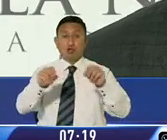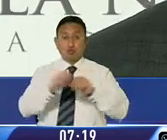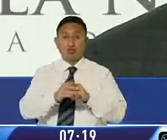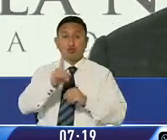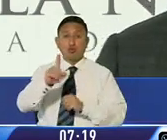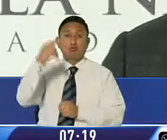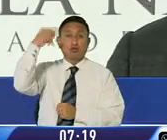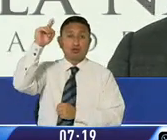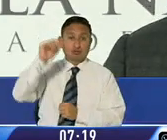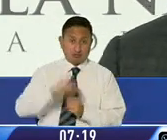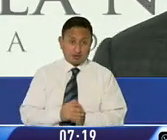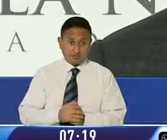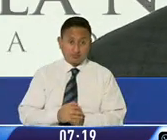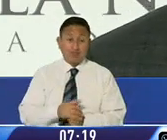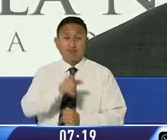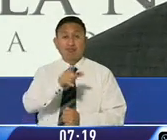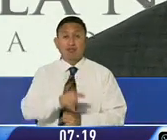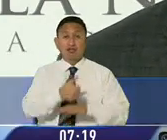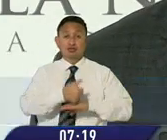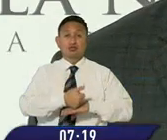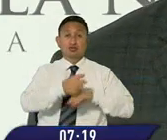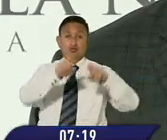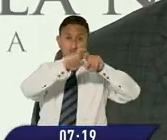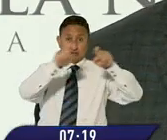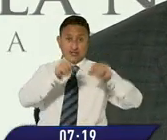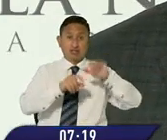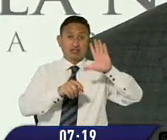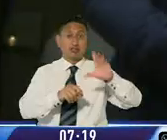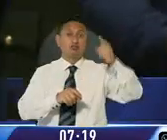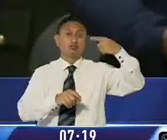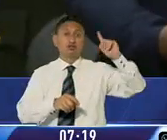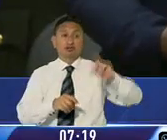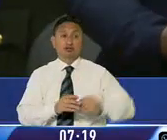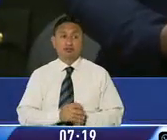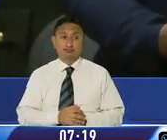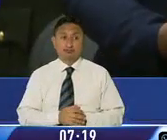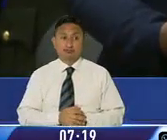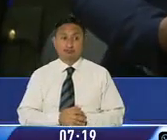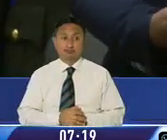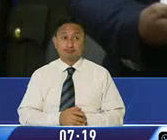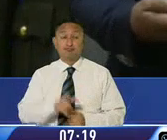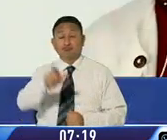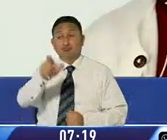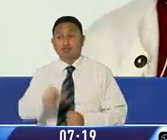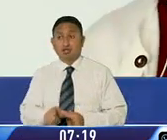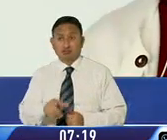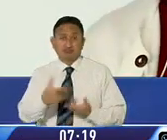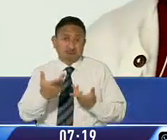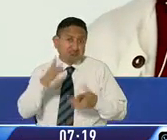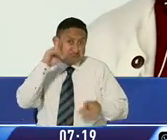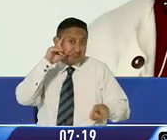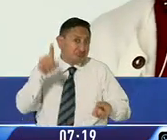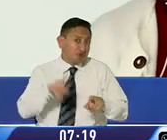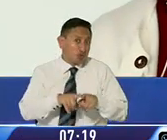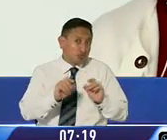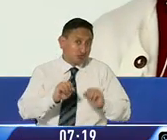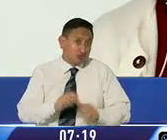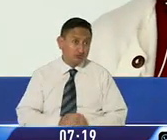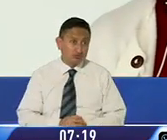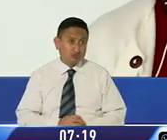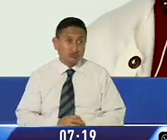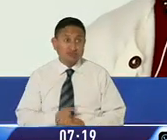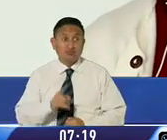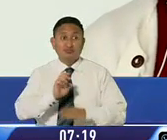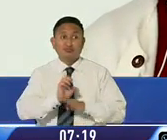y para personas jurídicas sobre $5,000,000 más. Eso es lo que está estipulado. Algo que genera aceptación. Yo creo que no muchos de